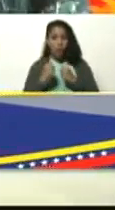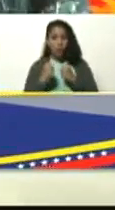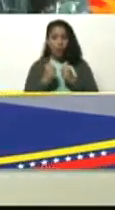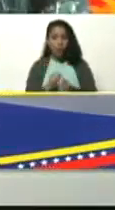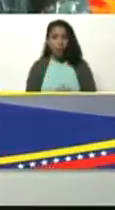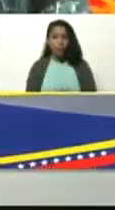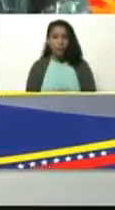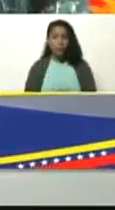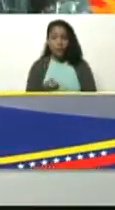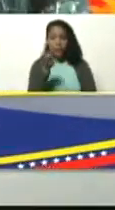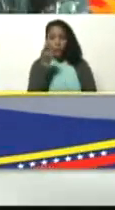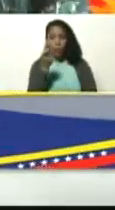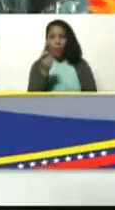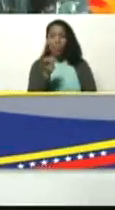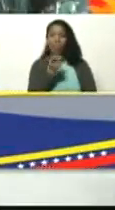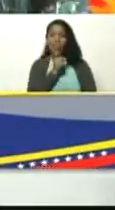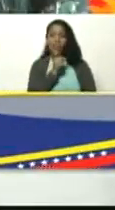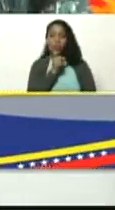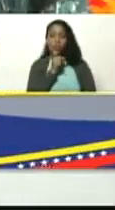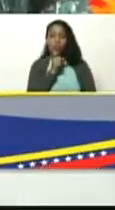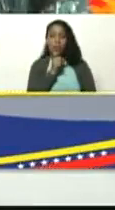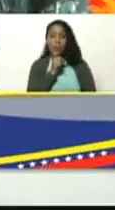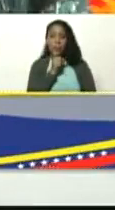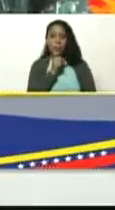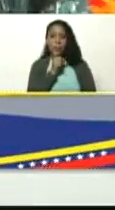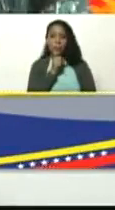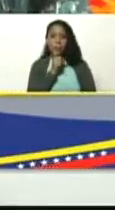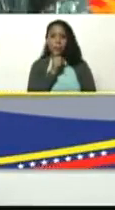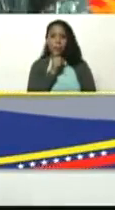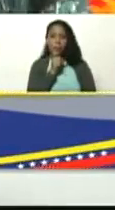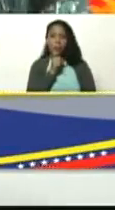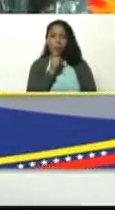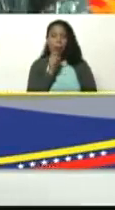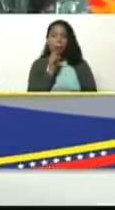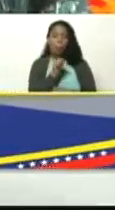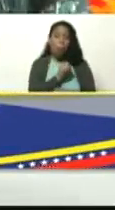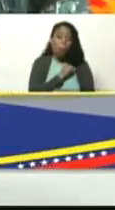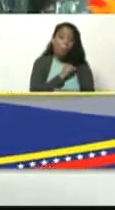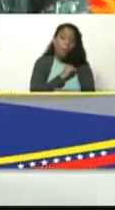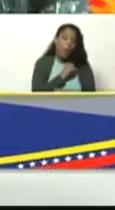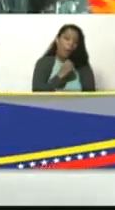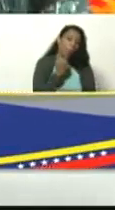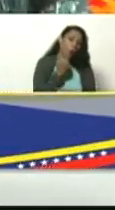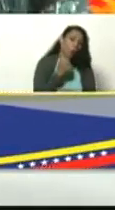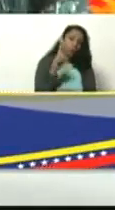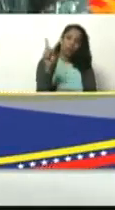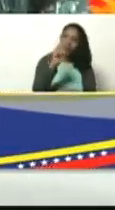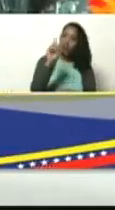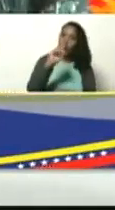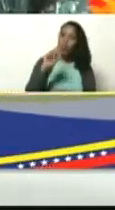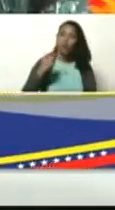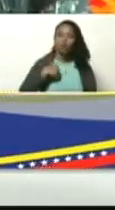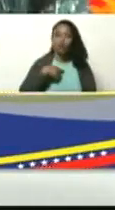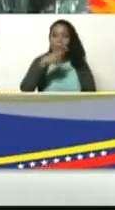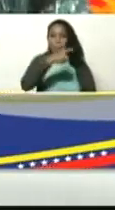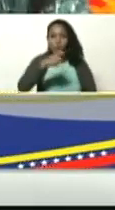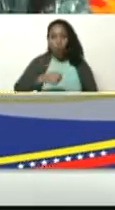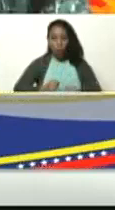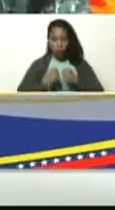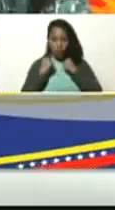que ninguna dificultad nos achicopala. Somos gente, además, llenos